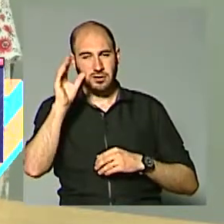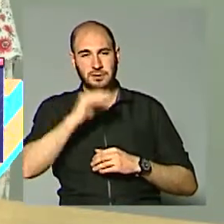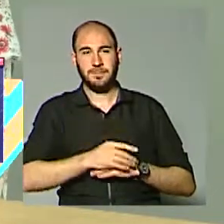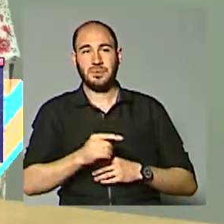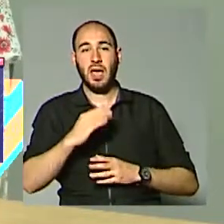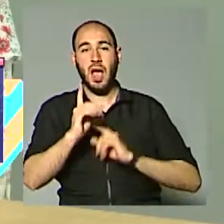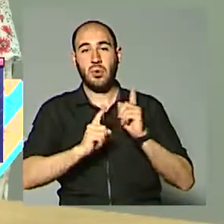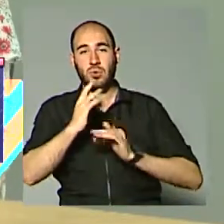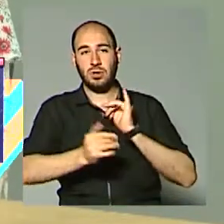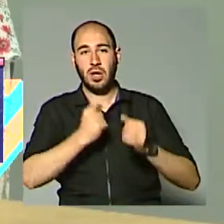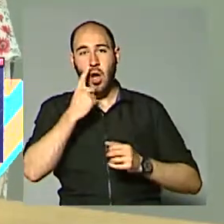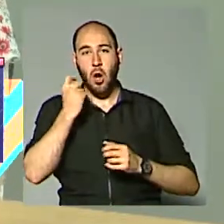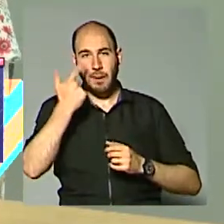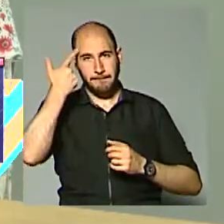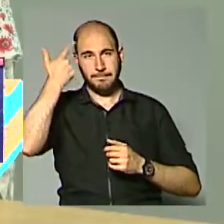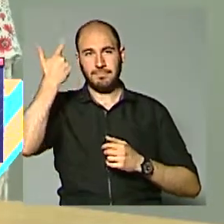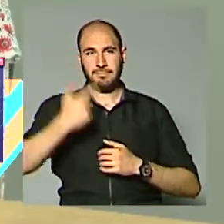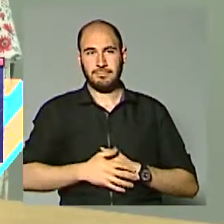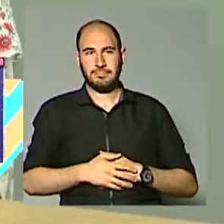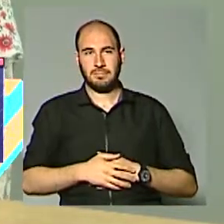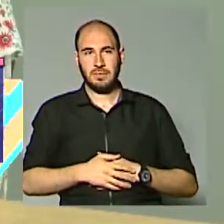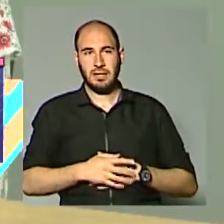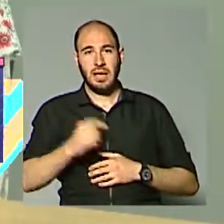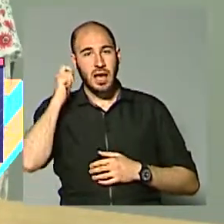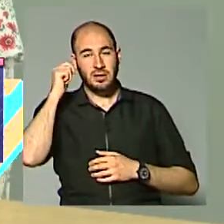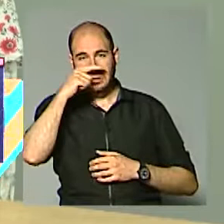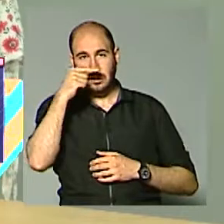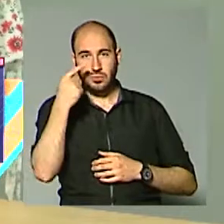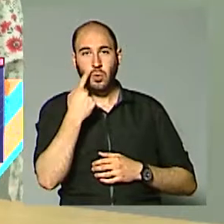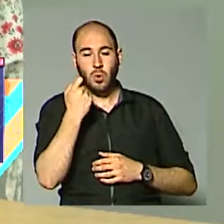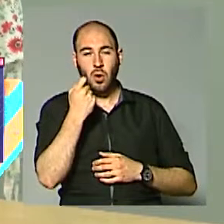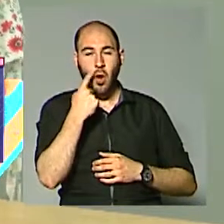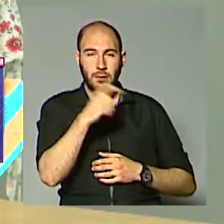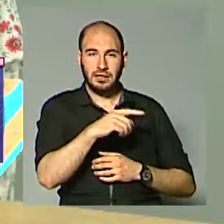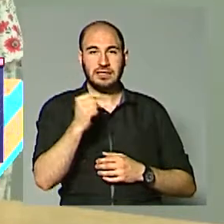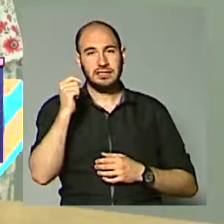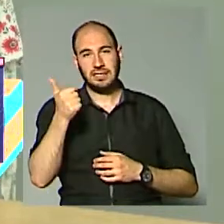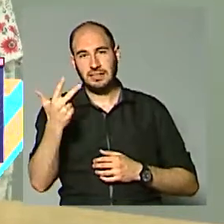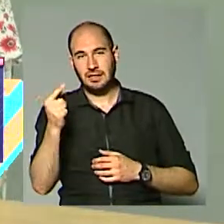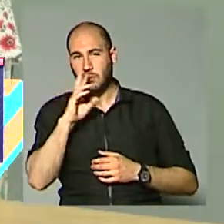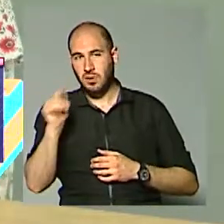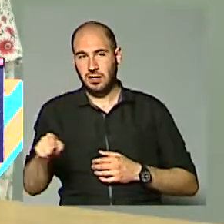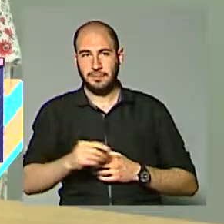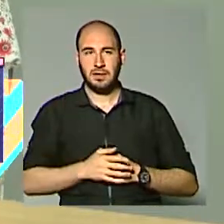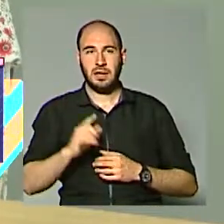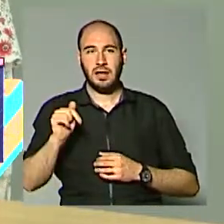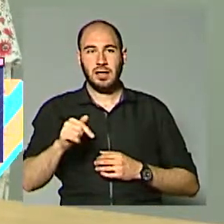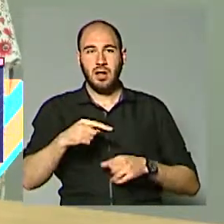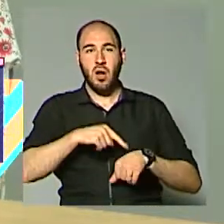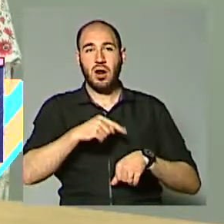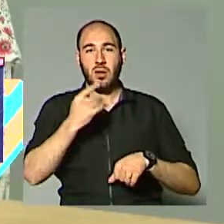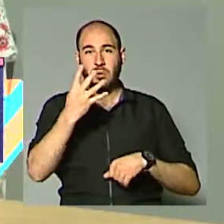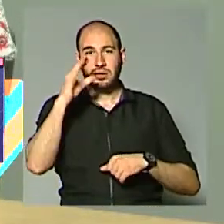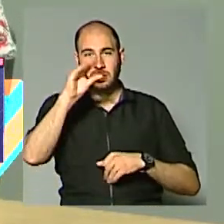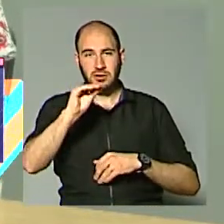Según dicen, el hombre se quitó la vida. 71 años él, como decíamos, 63 años ella. Esto fue a las 4